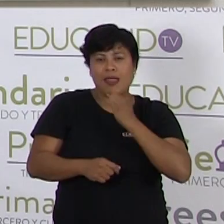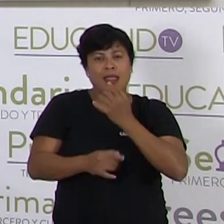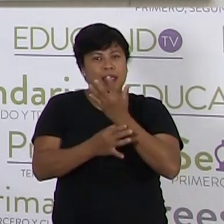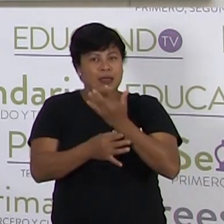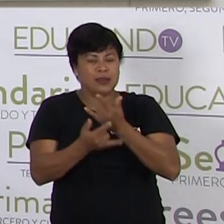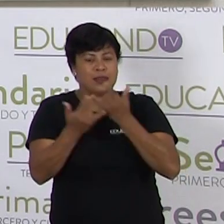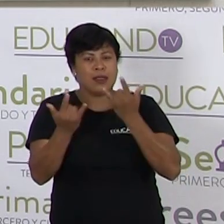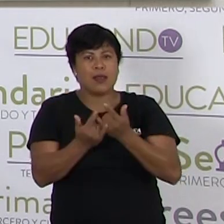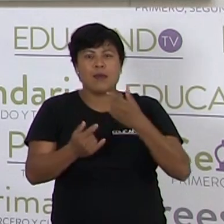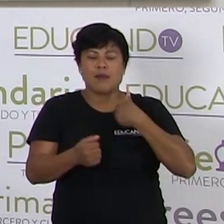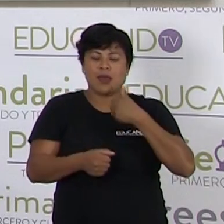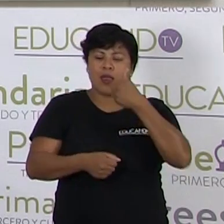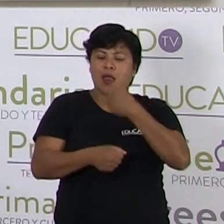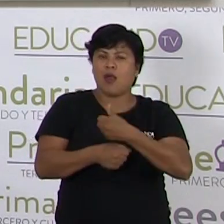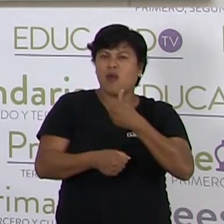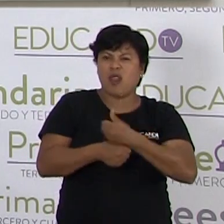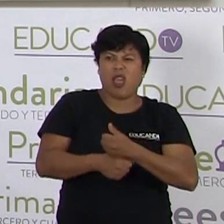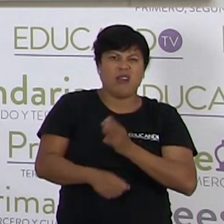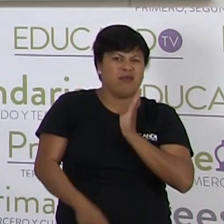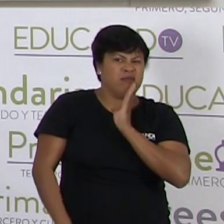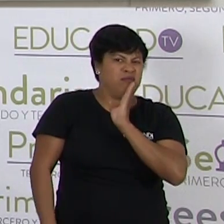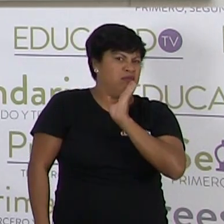mi abuelo le caía mal